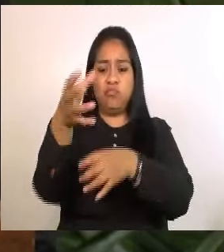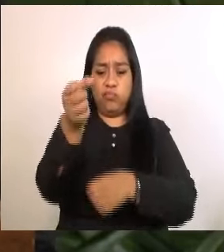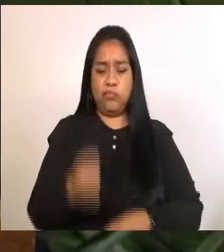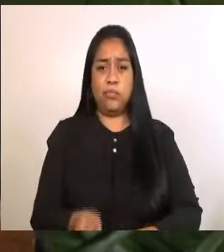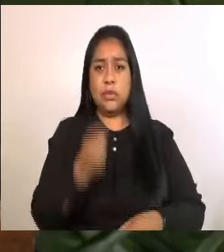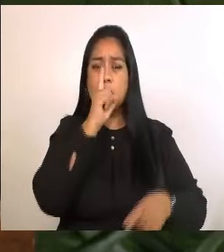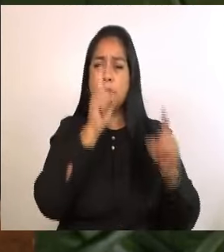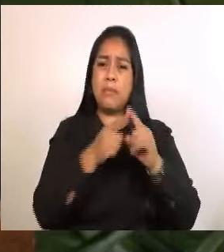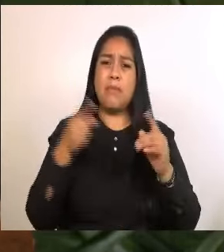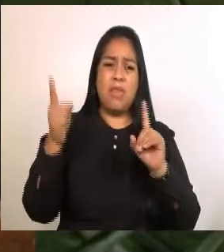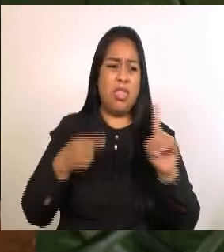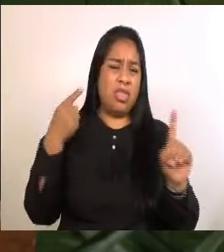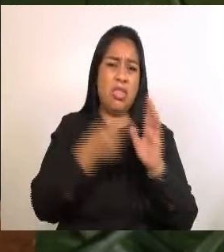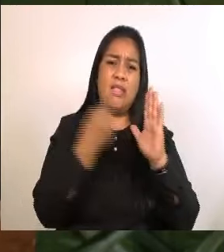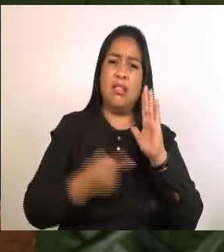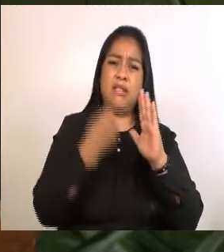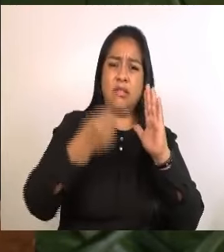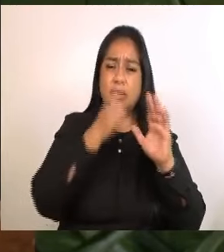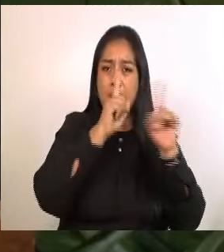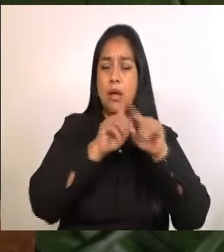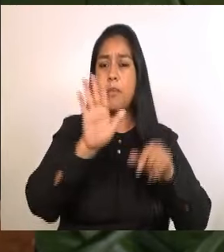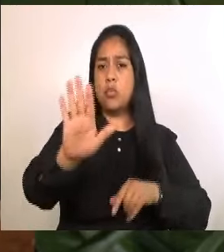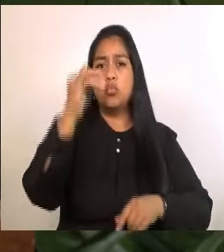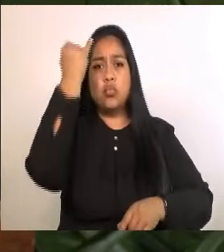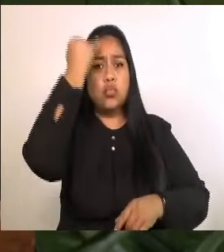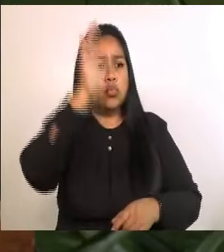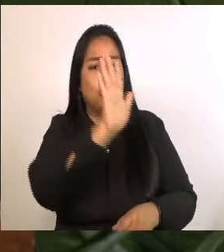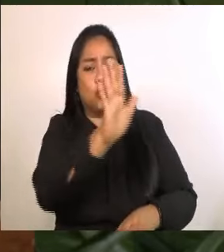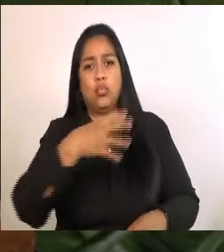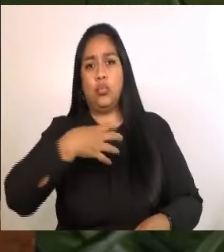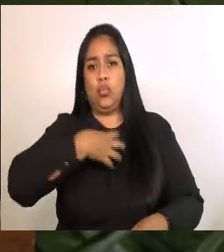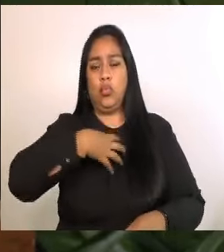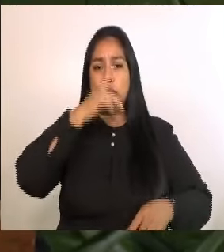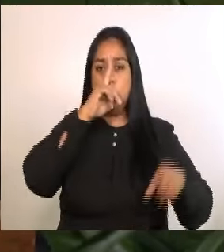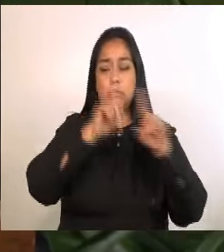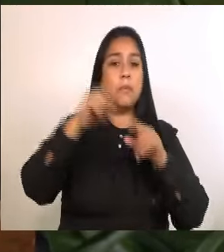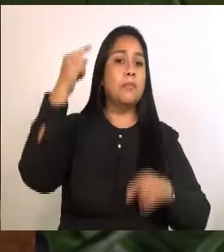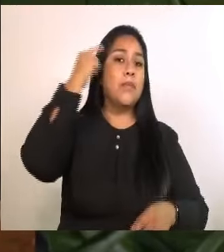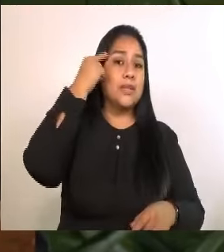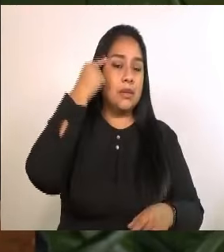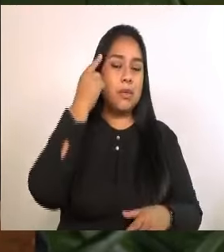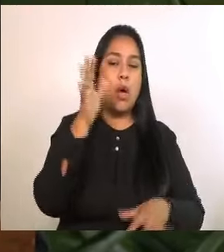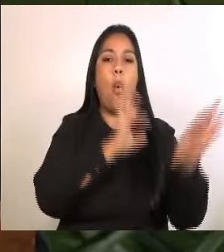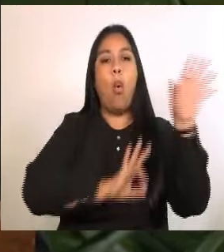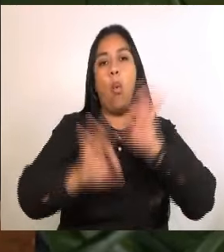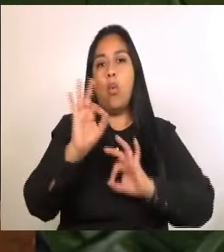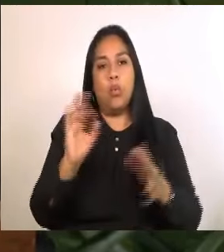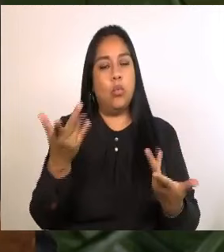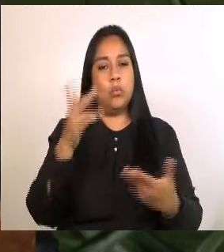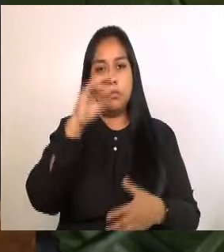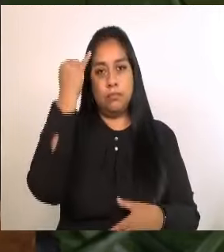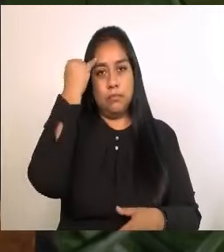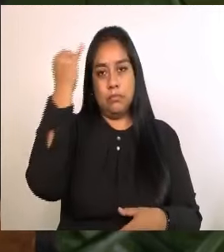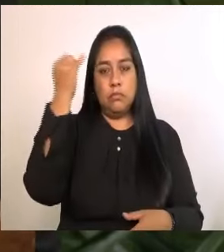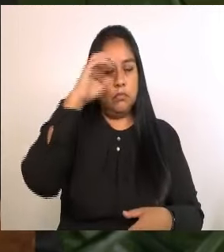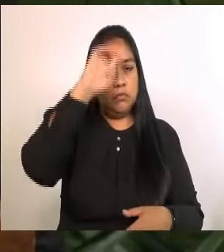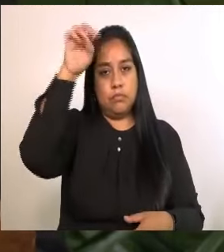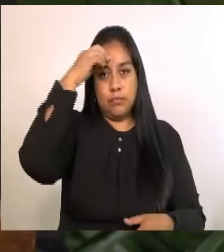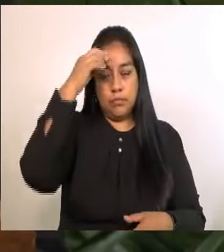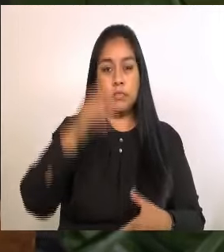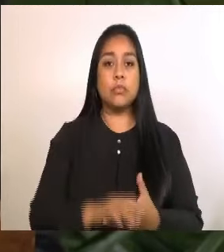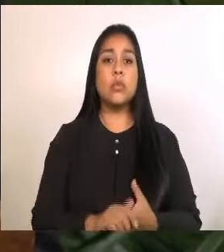el hostigamiento como consecuencia de sus ideas, pensamientos o posturas políticas.